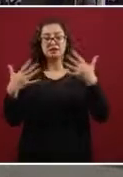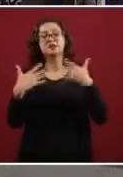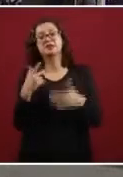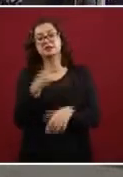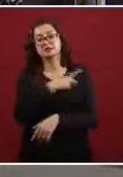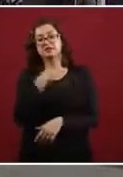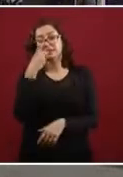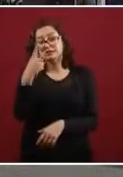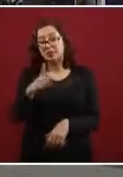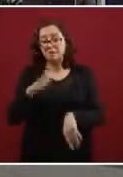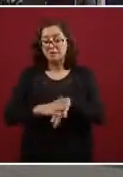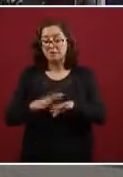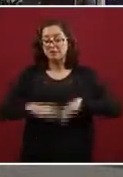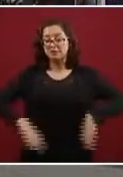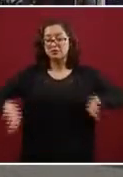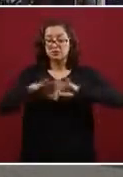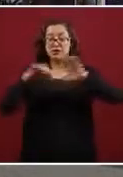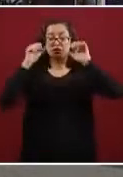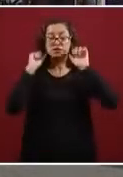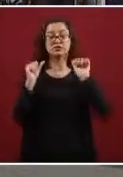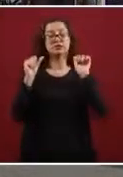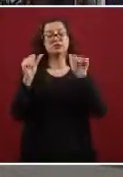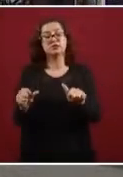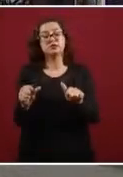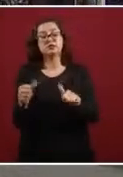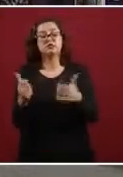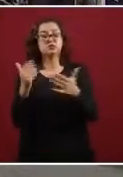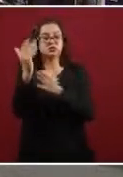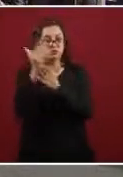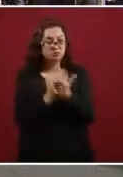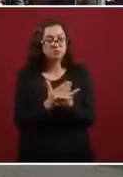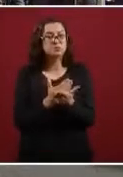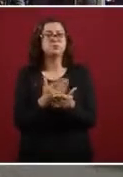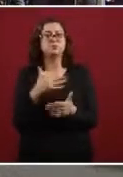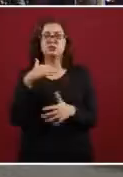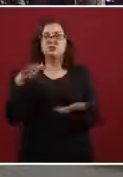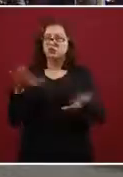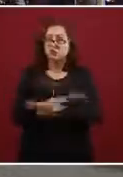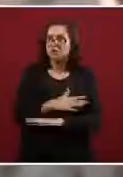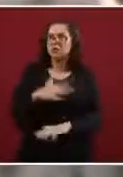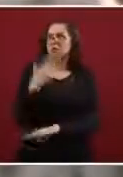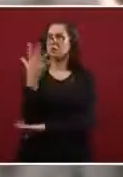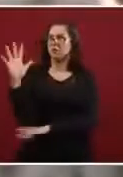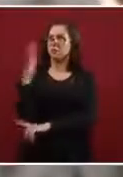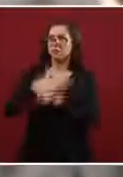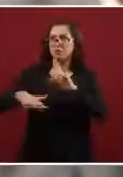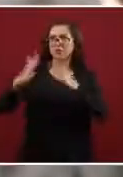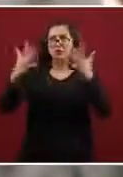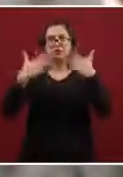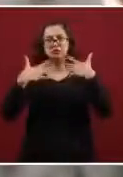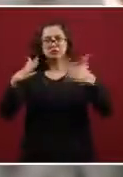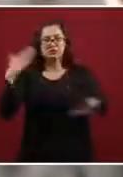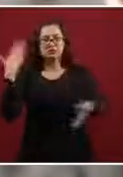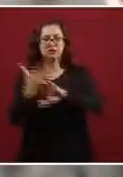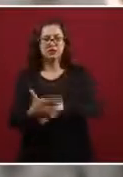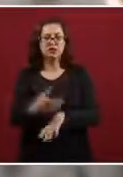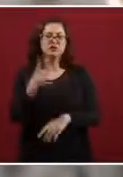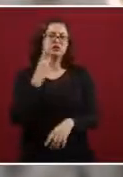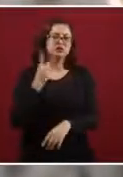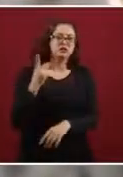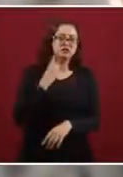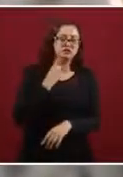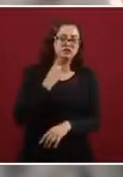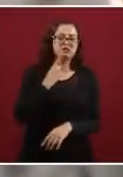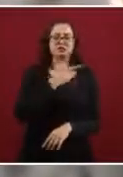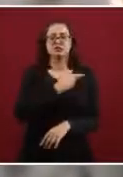énfasis en las acciones justamente de mitigación y adaptación de cambio climático en el país, especialmente tanto el Poder Legislativo como el